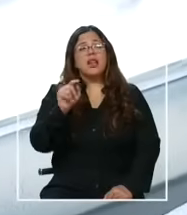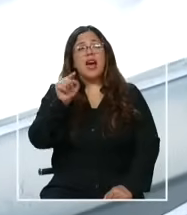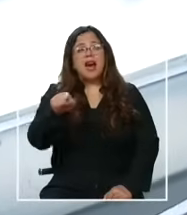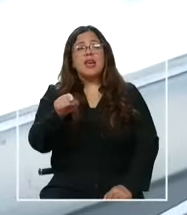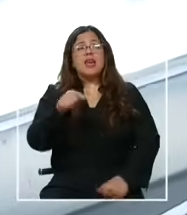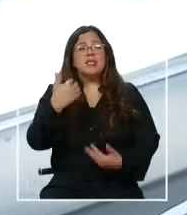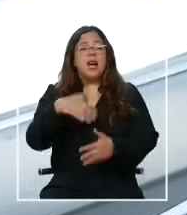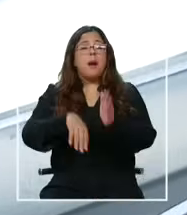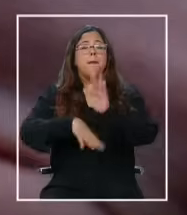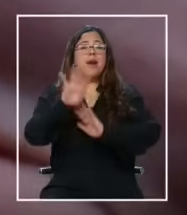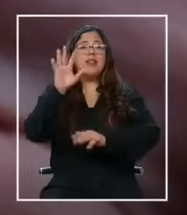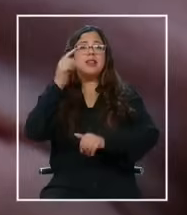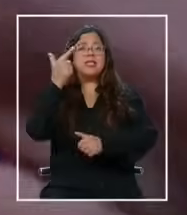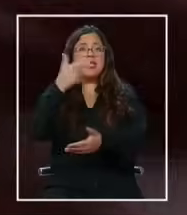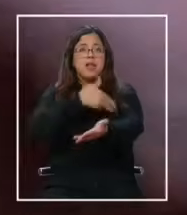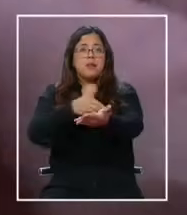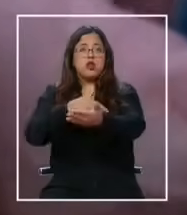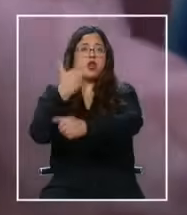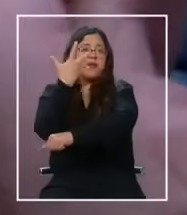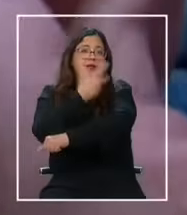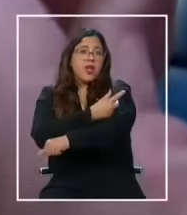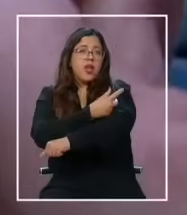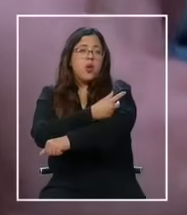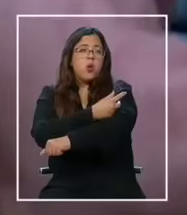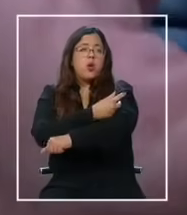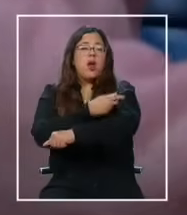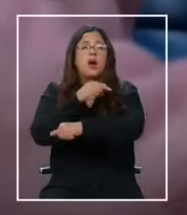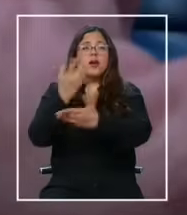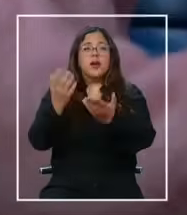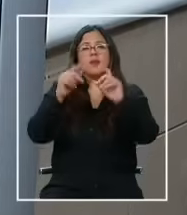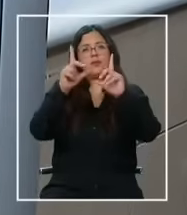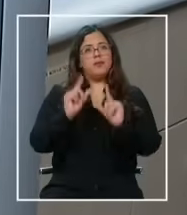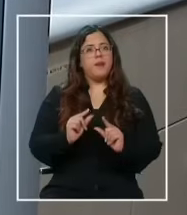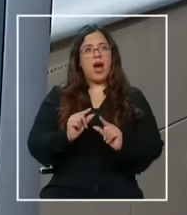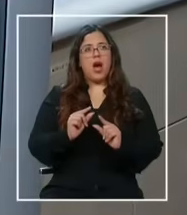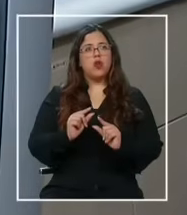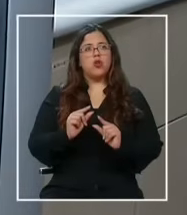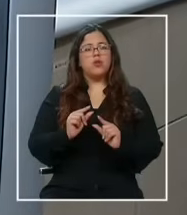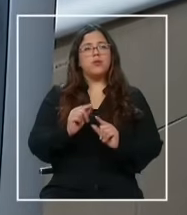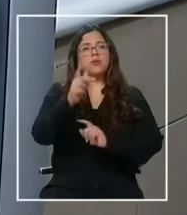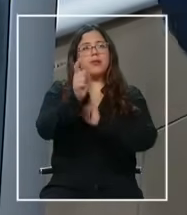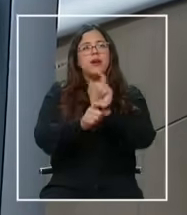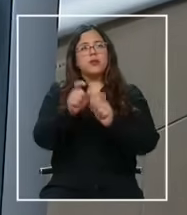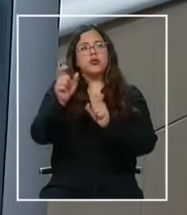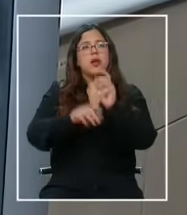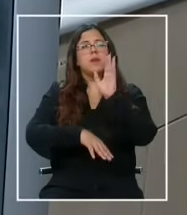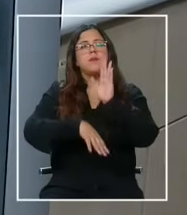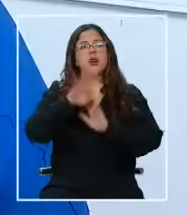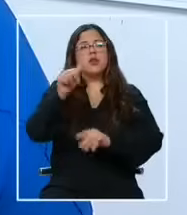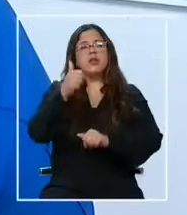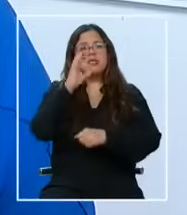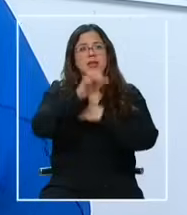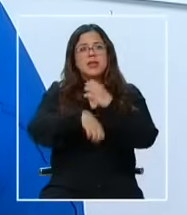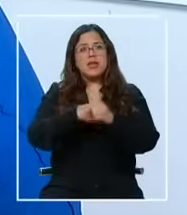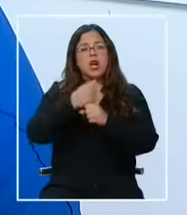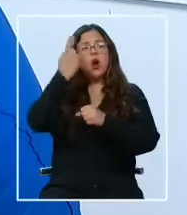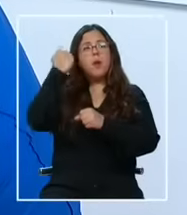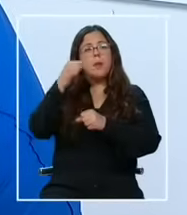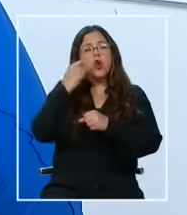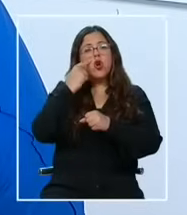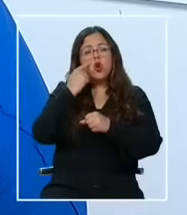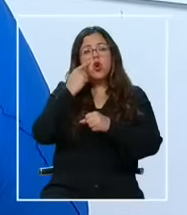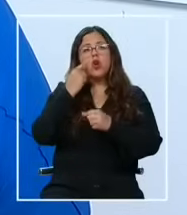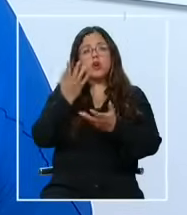se han administrado más de 7 millones de dosis sigue siendo baja la cobertura para los mayores de 60 años sin embargo